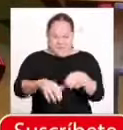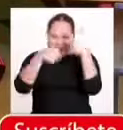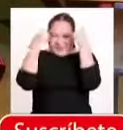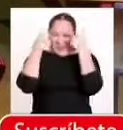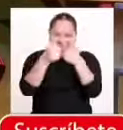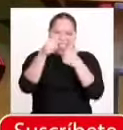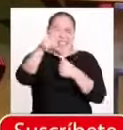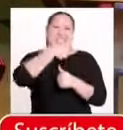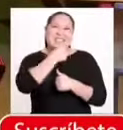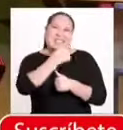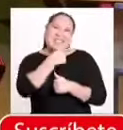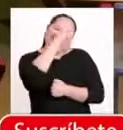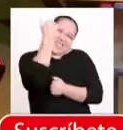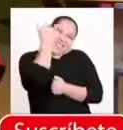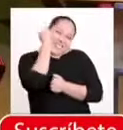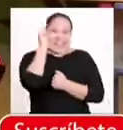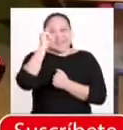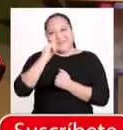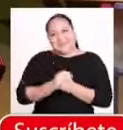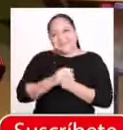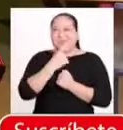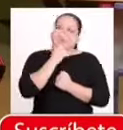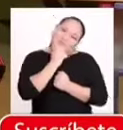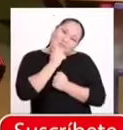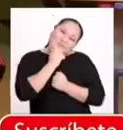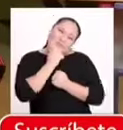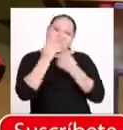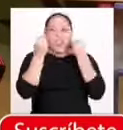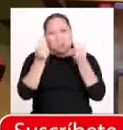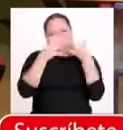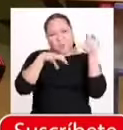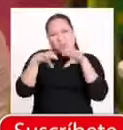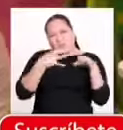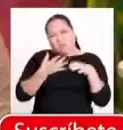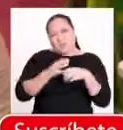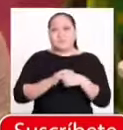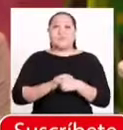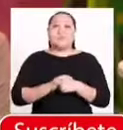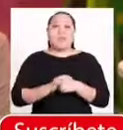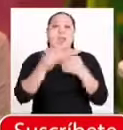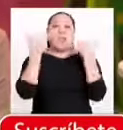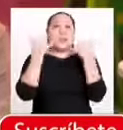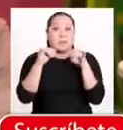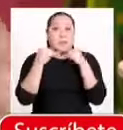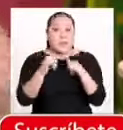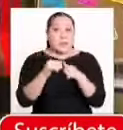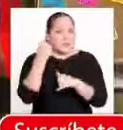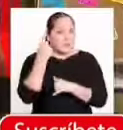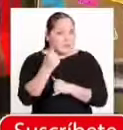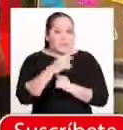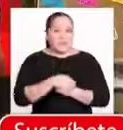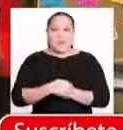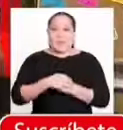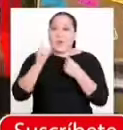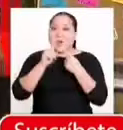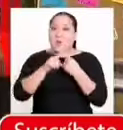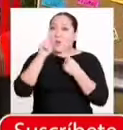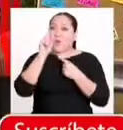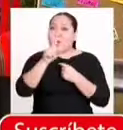bueno que les guste la idea! ¡Pero cómo lo haremos! Vamos a jugar algo. Uno,